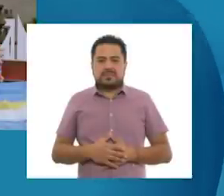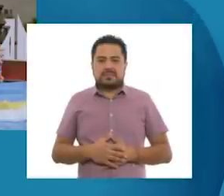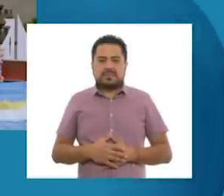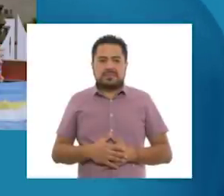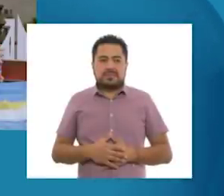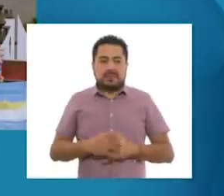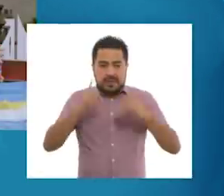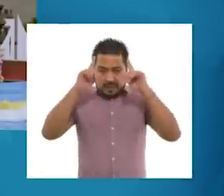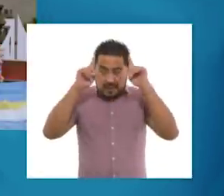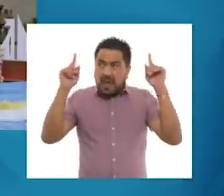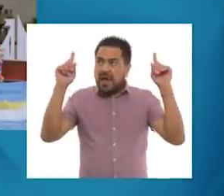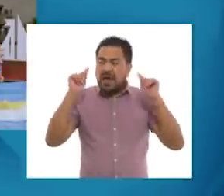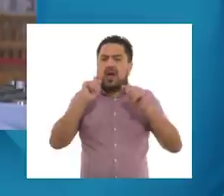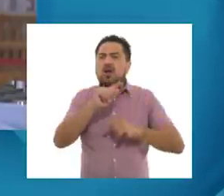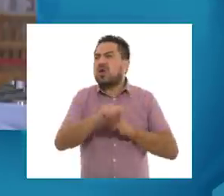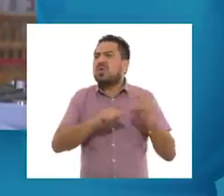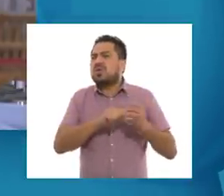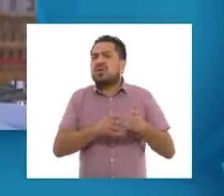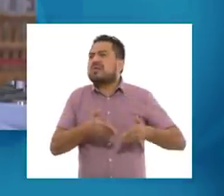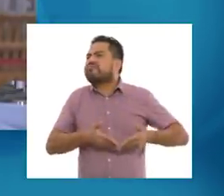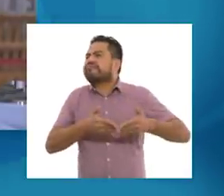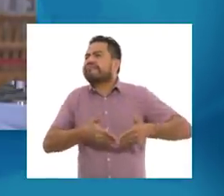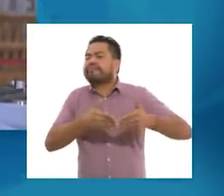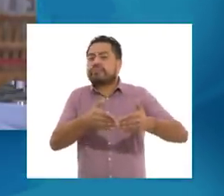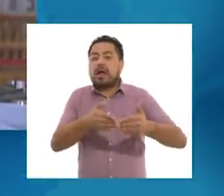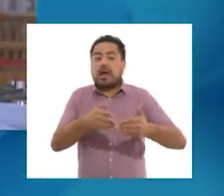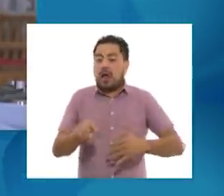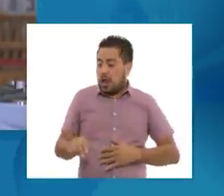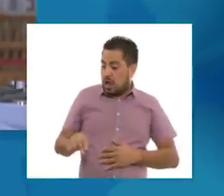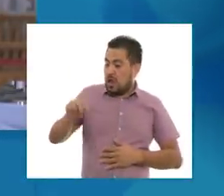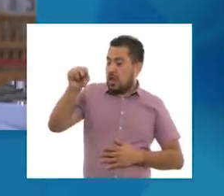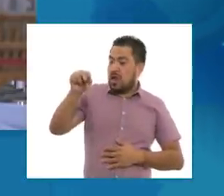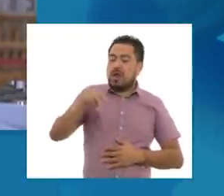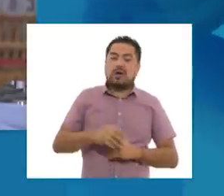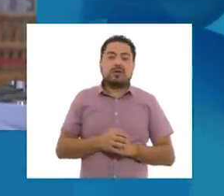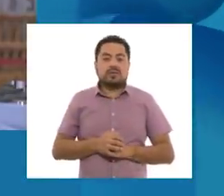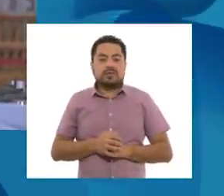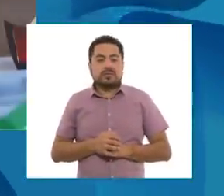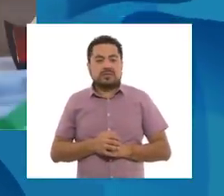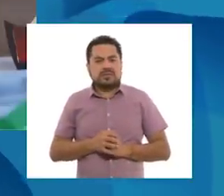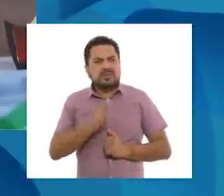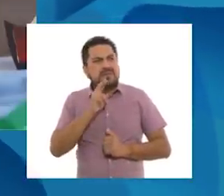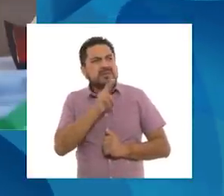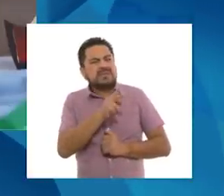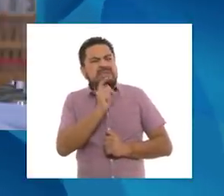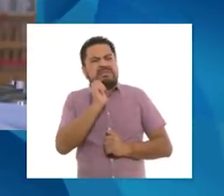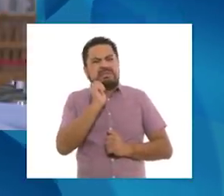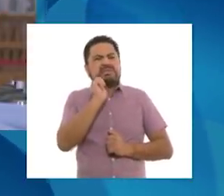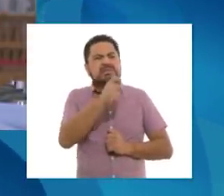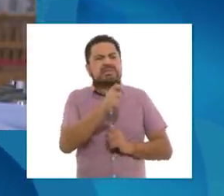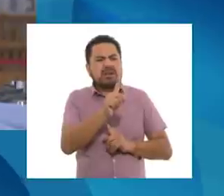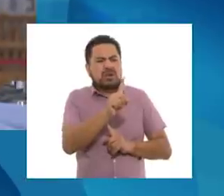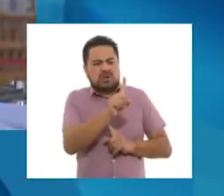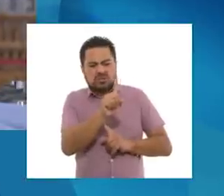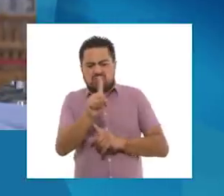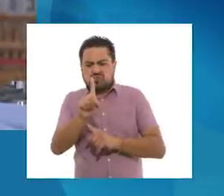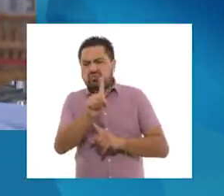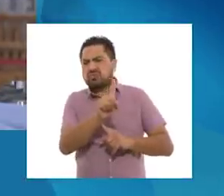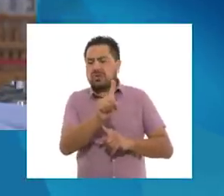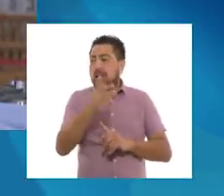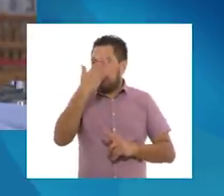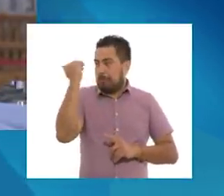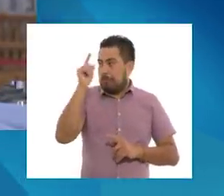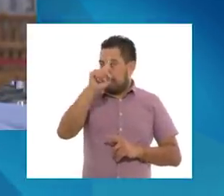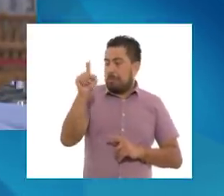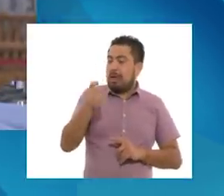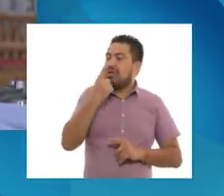Marinero José, ¿hacia dónde nos dirigimos? Hacia el norte. ¡Lo de Nautla! ¿Y eso qué es? ¿Ah? Pues no sé.